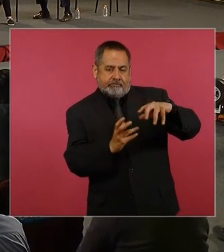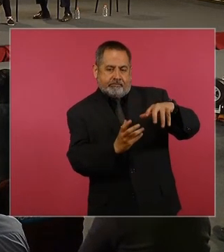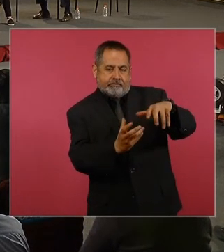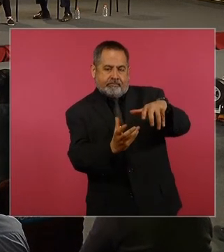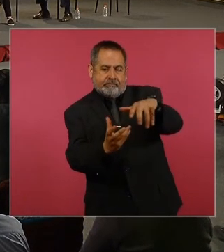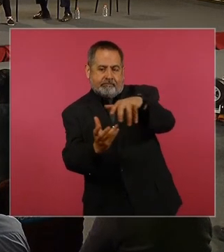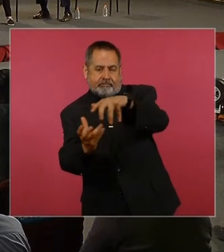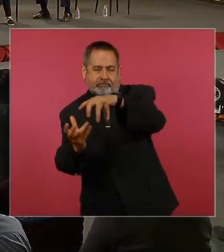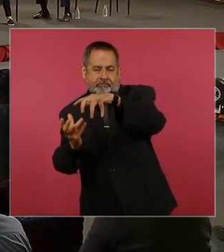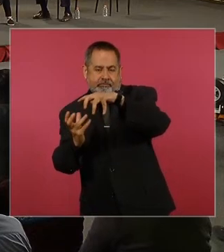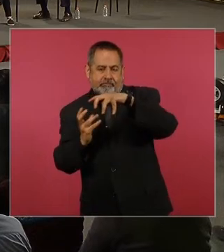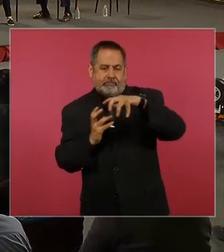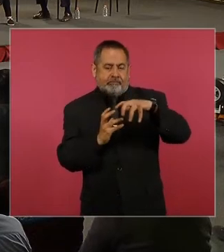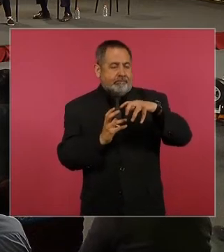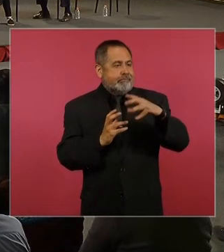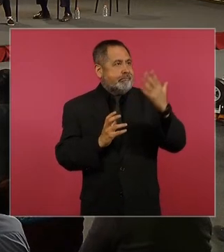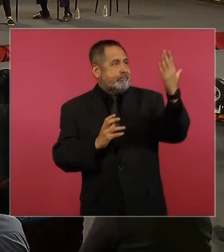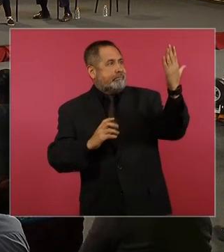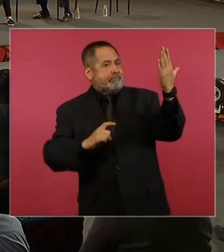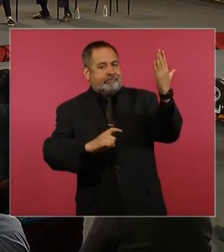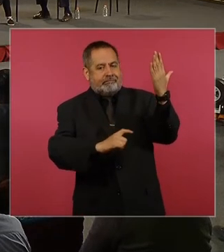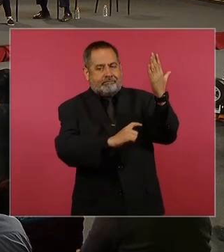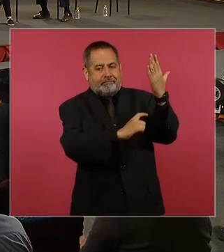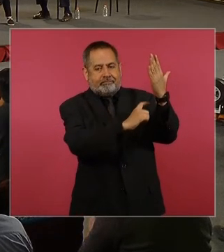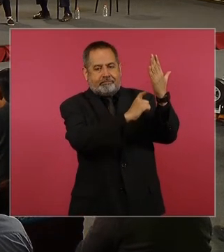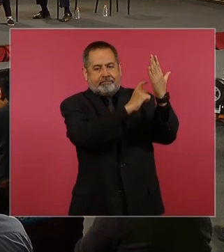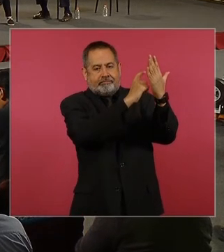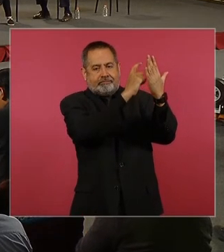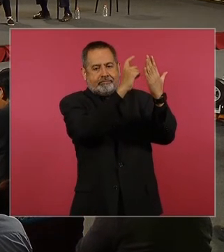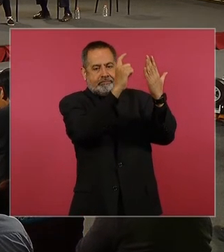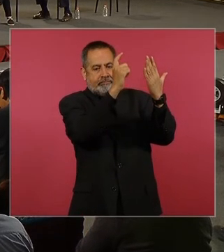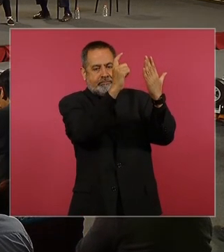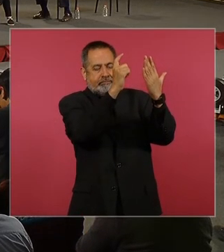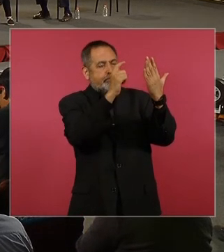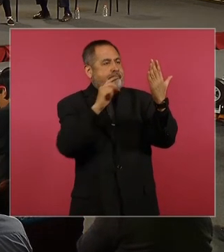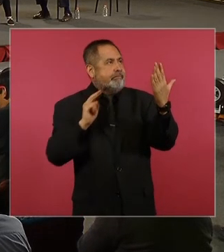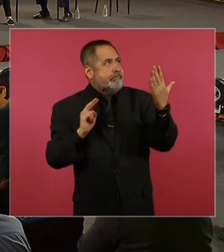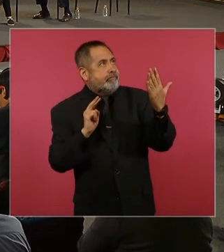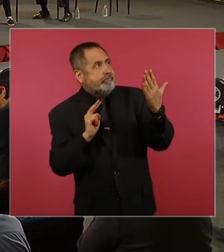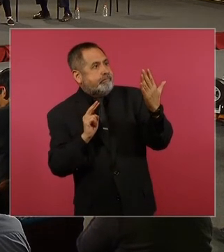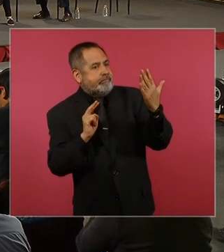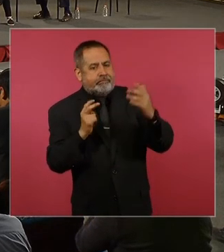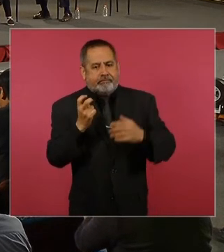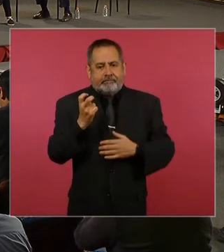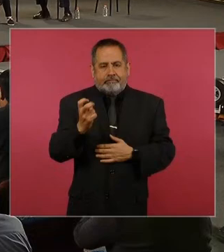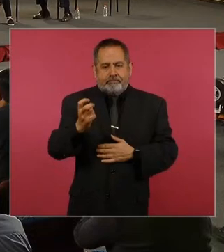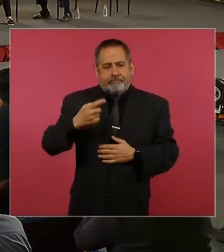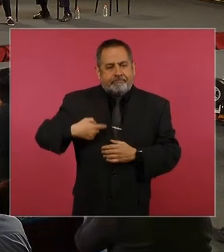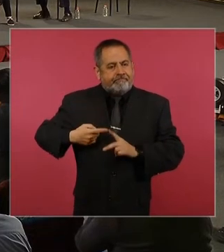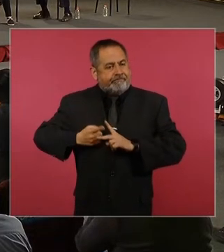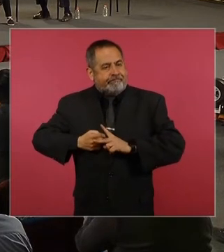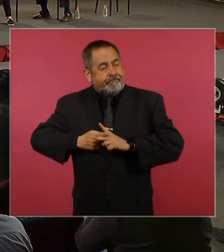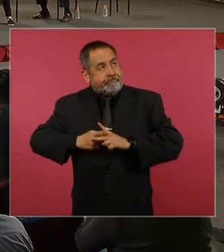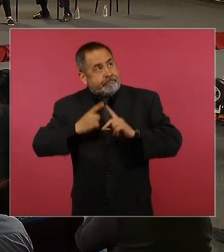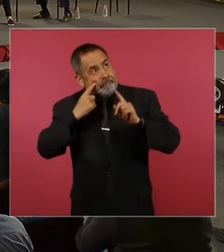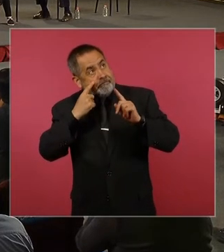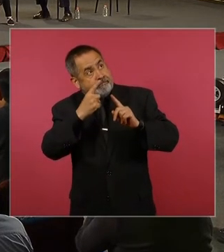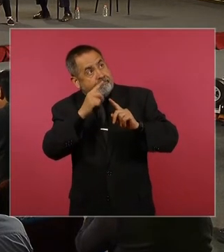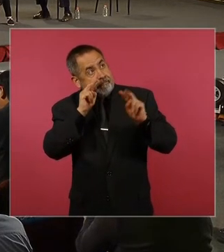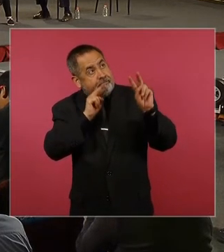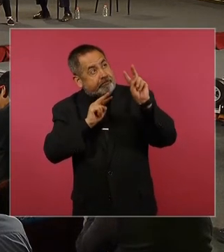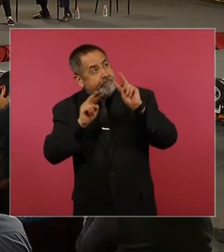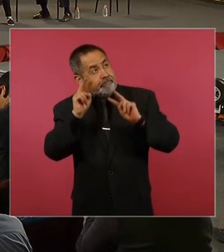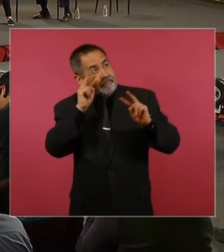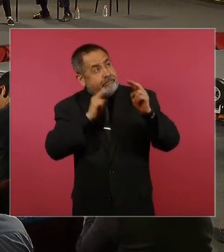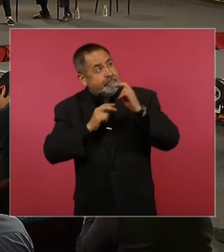movimiento planetario, se han construido complicados programas para poder hacer la predicción de eclipses, y es lo que nos